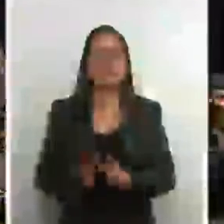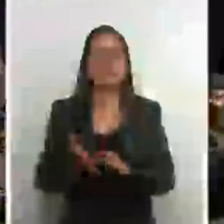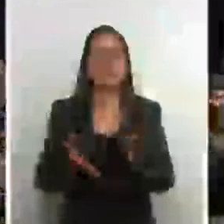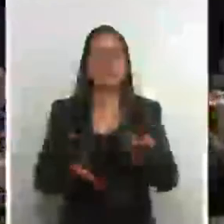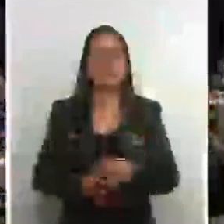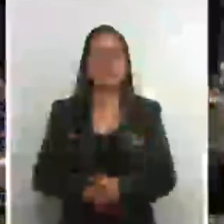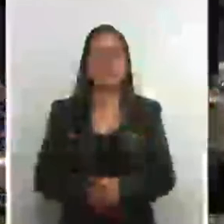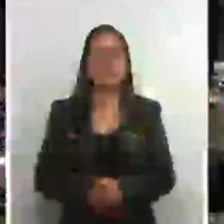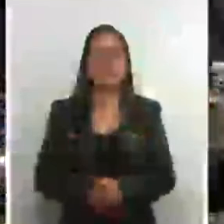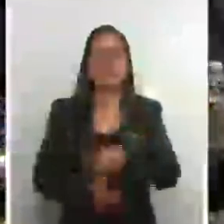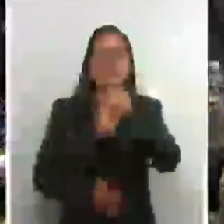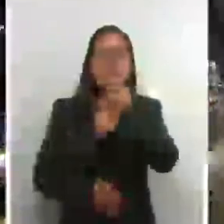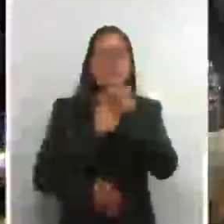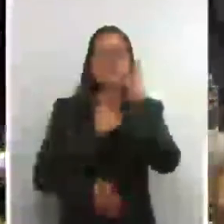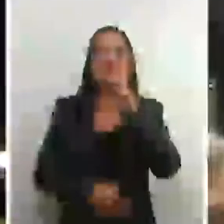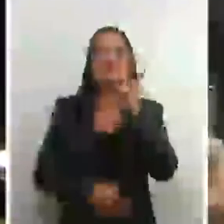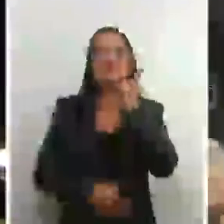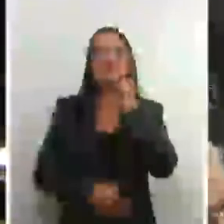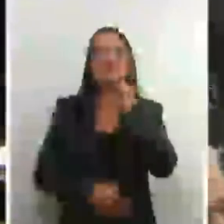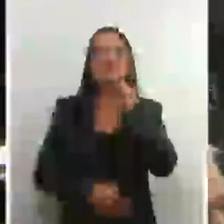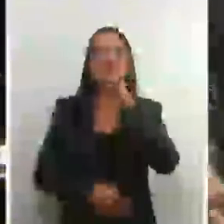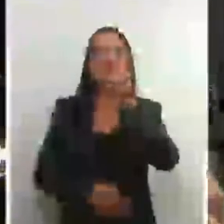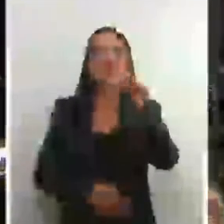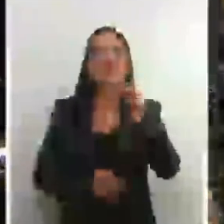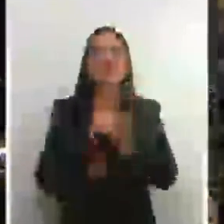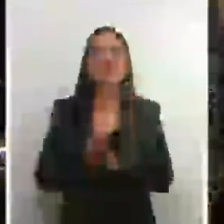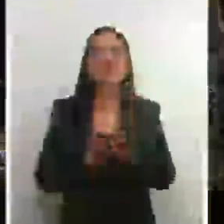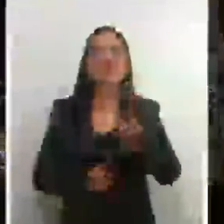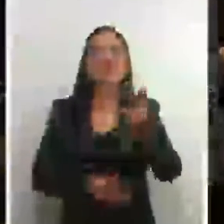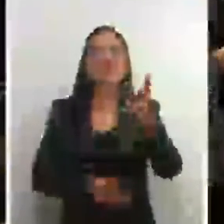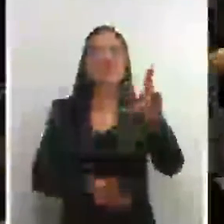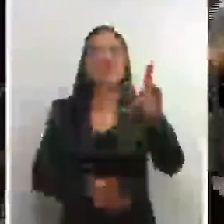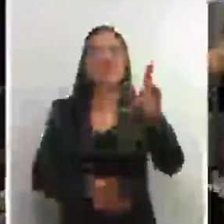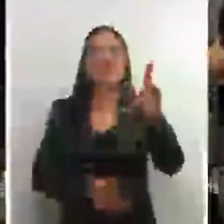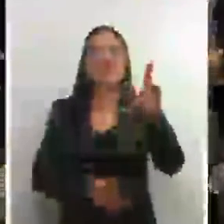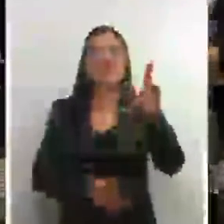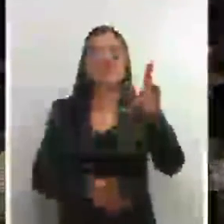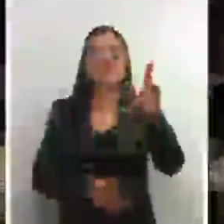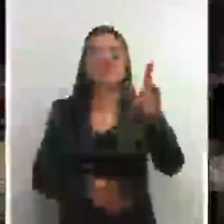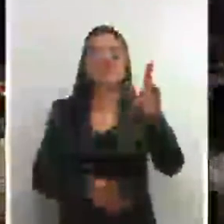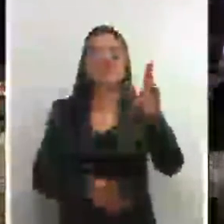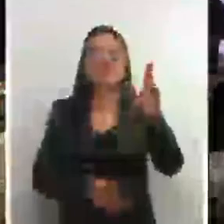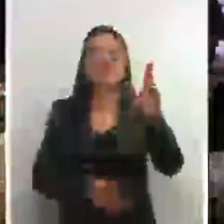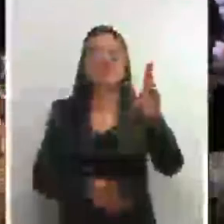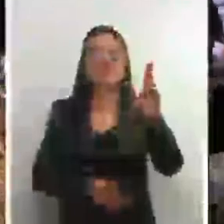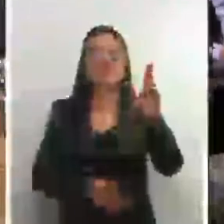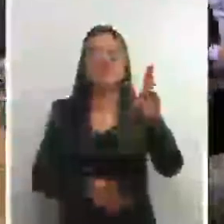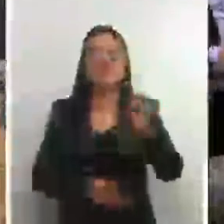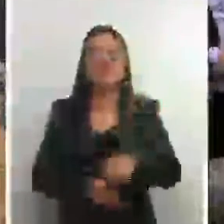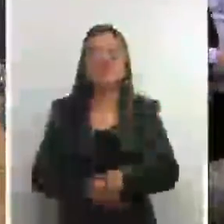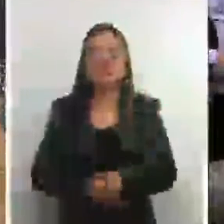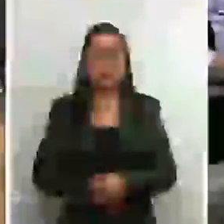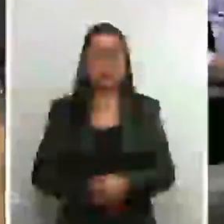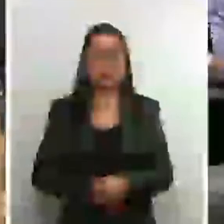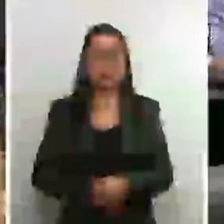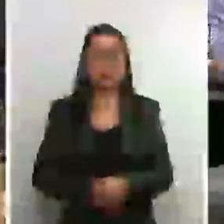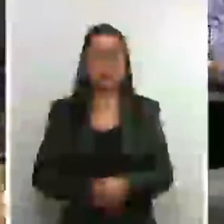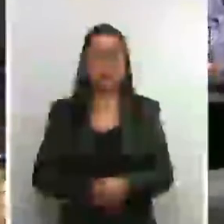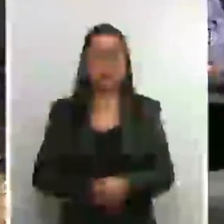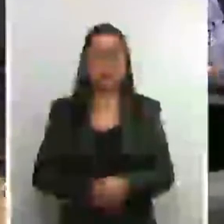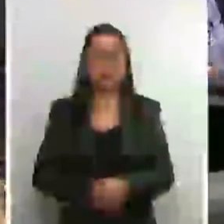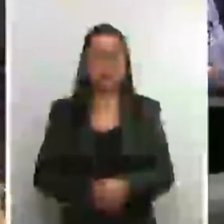Gracias. Las y los constituyentes que estén por la negativa, sírvanse manifestarlo.